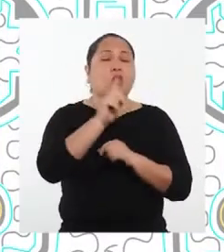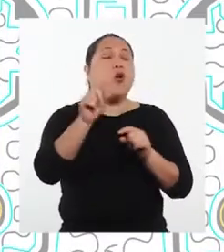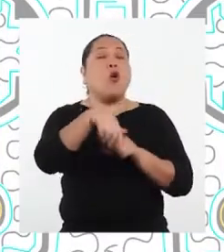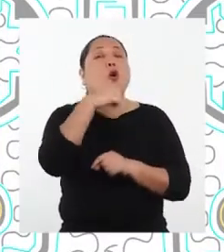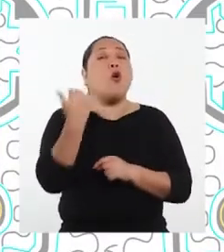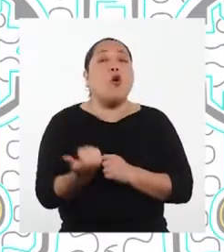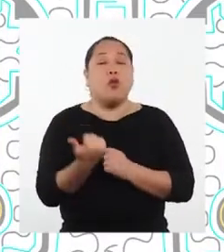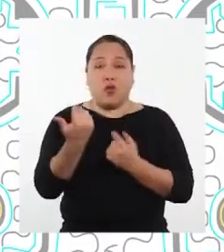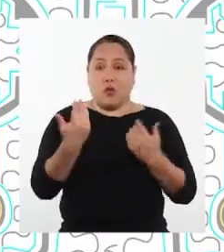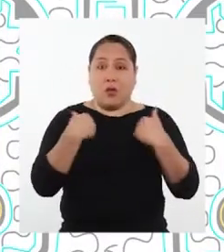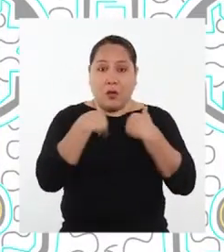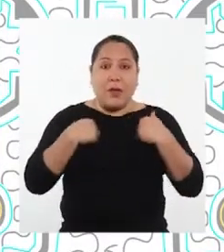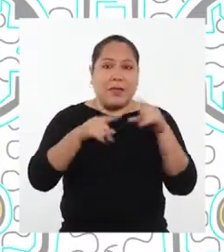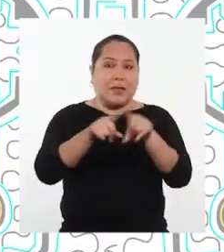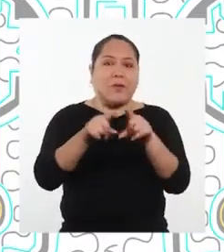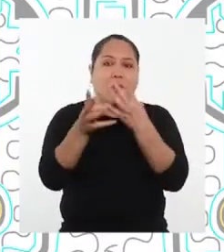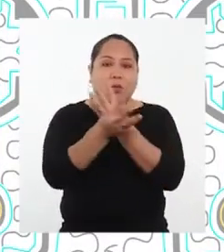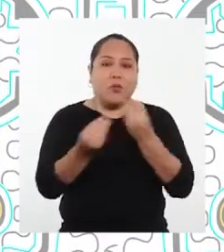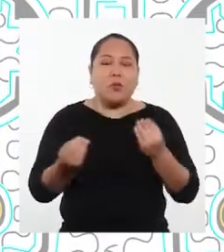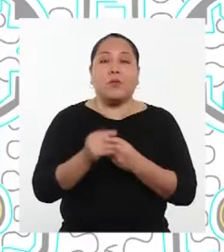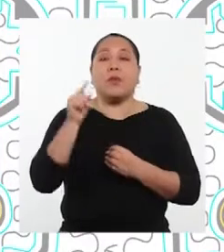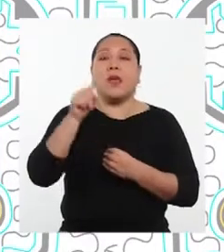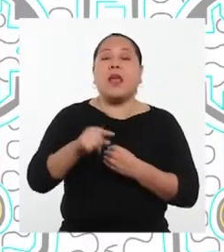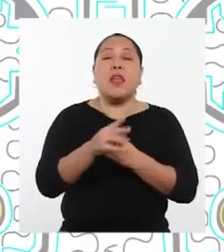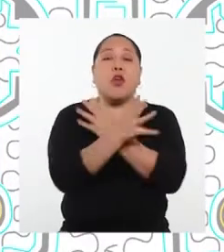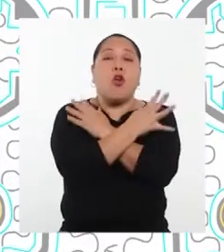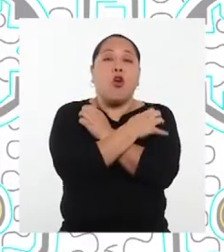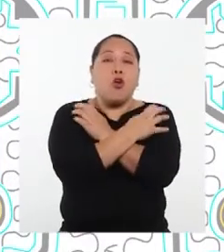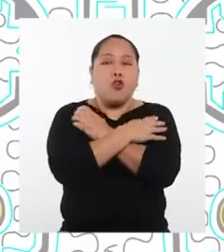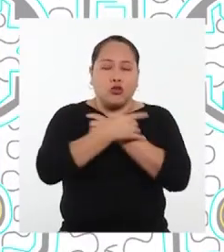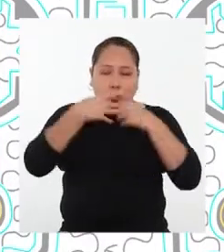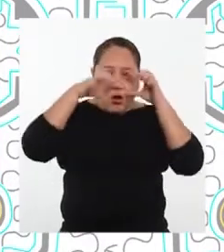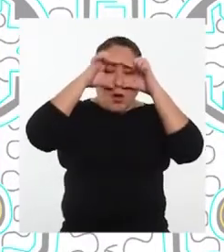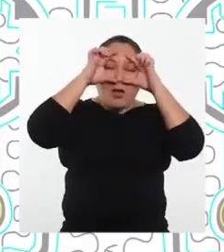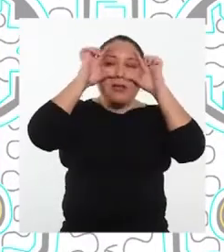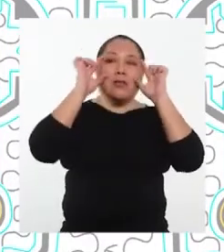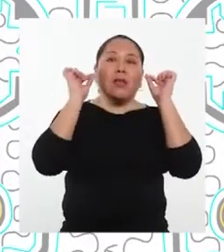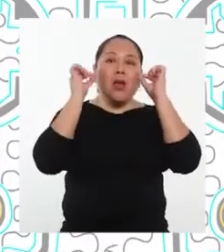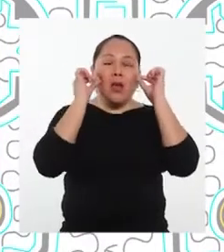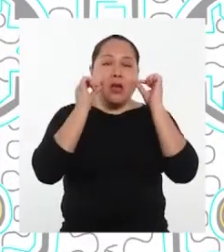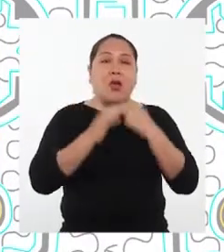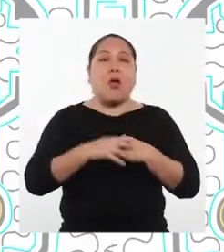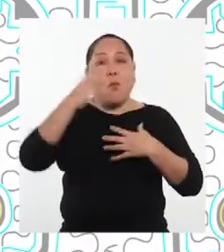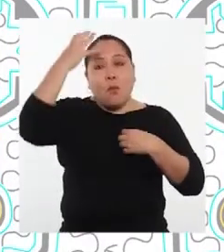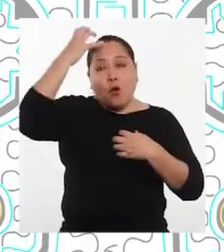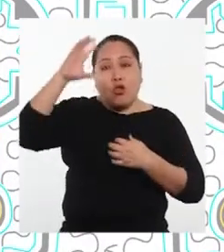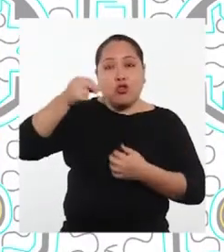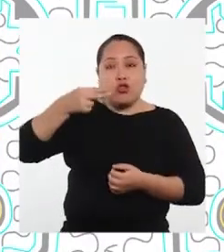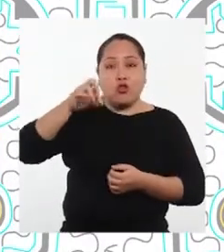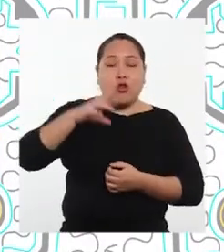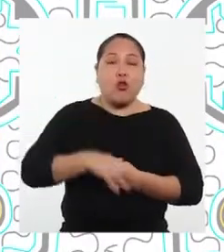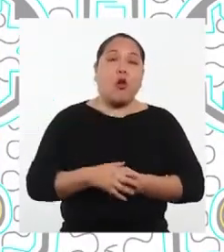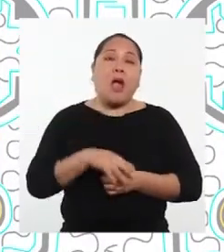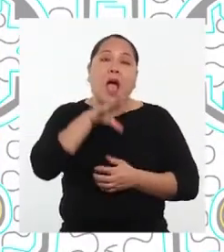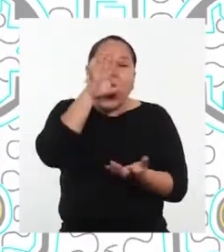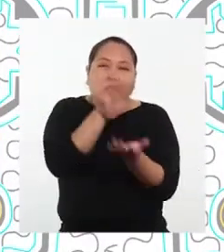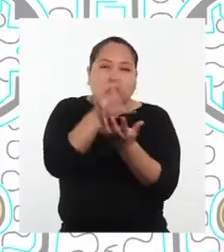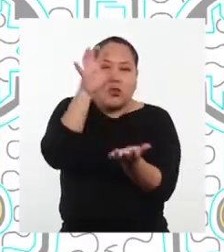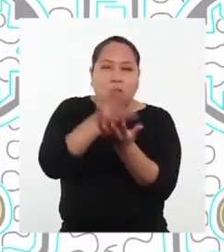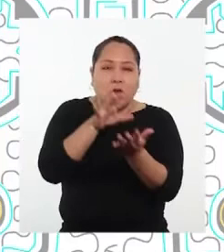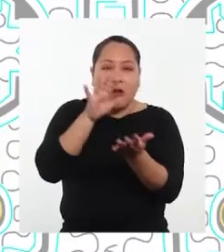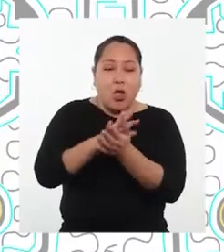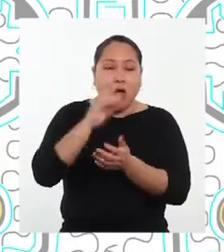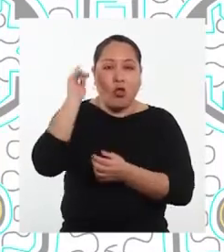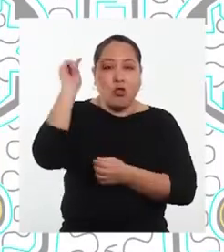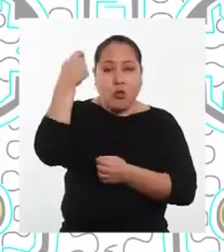peligro de extinción, como el oso de anteojos, que también se llama oso andino, el mono choro de cola lanuda, el cocodrilo de Tumbes,